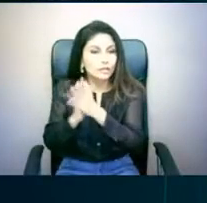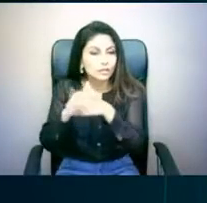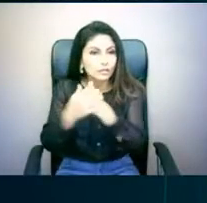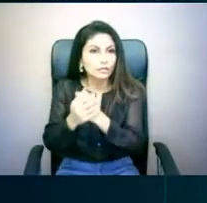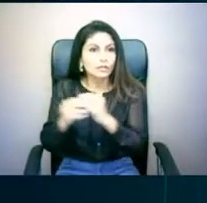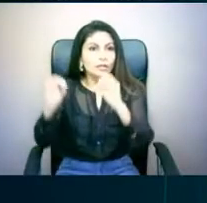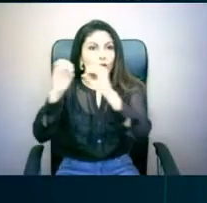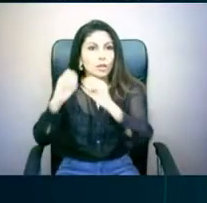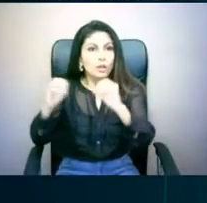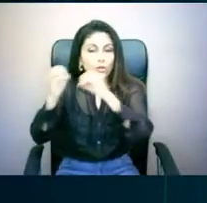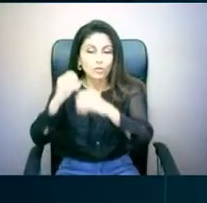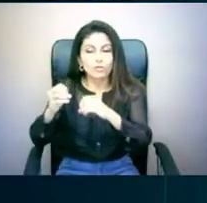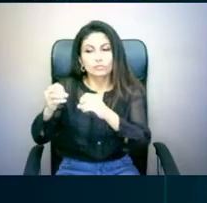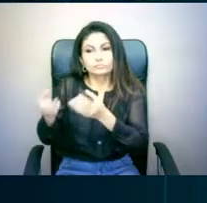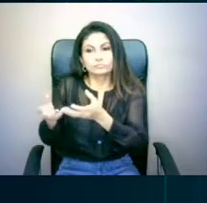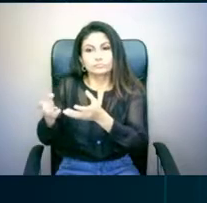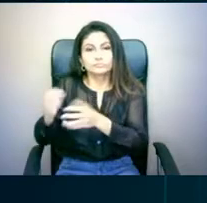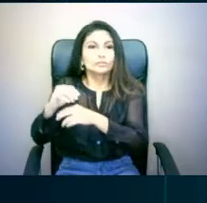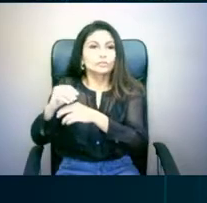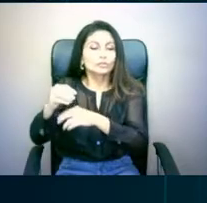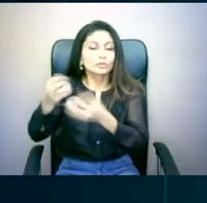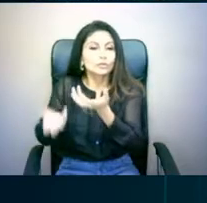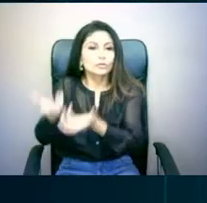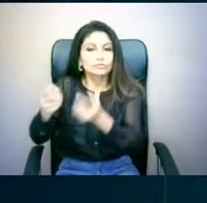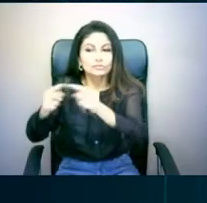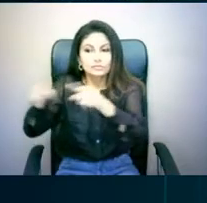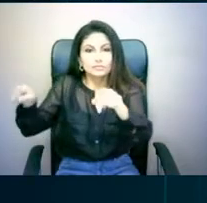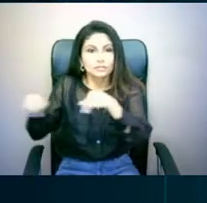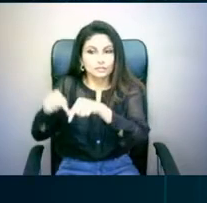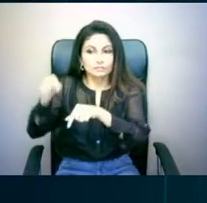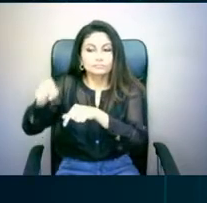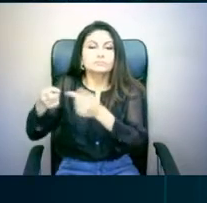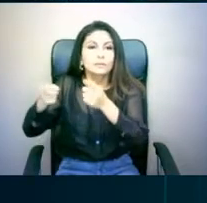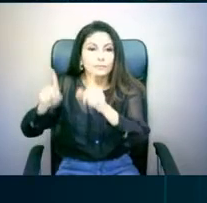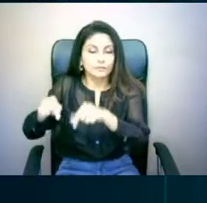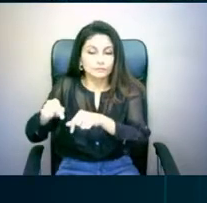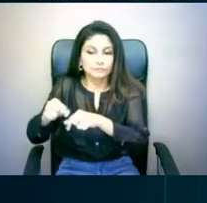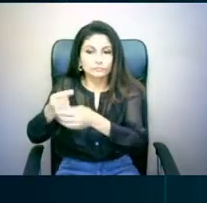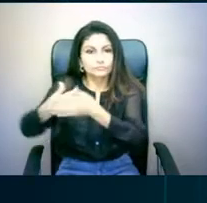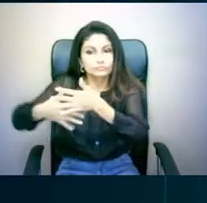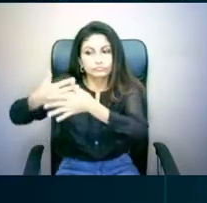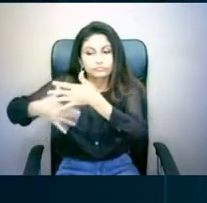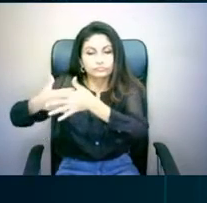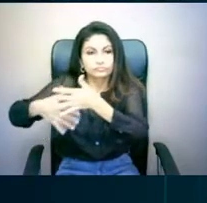residuos de la cocina, y adicionalmente tenemos los jabones, ¿cierto?